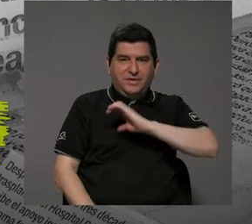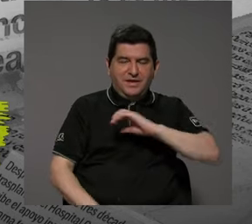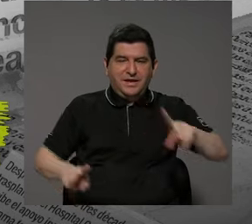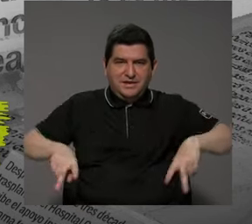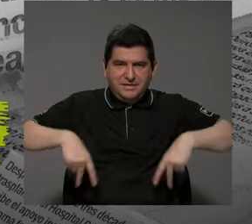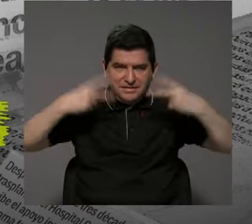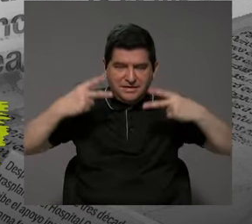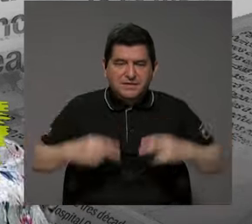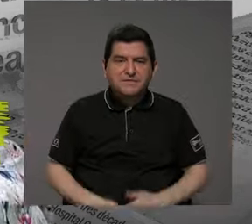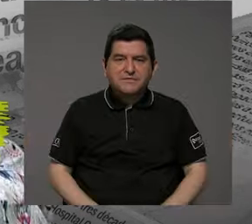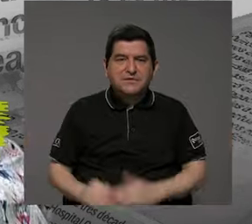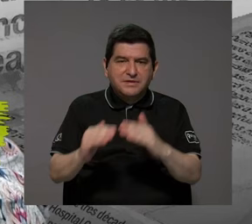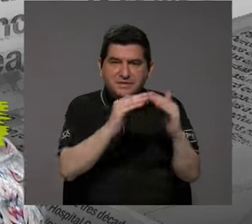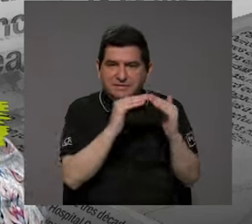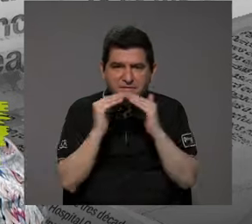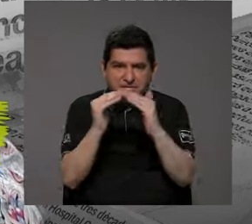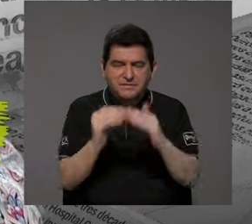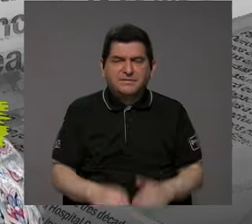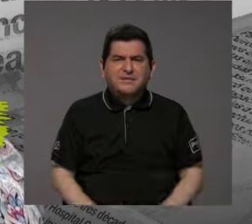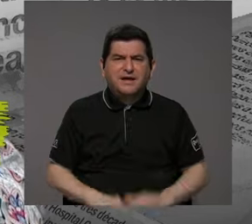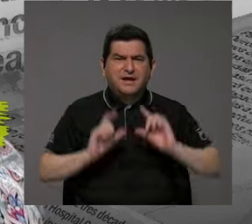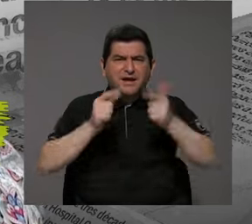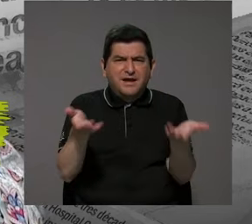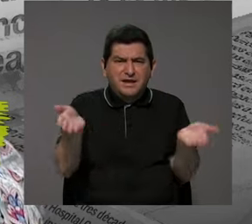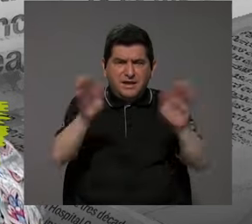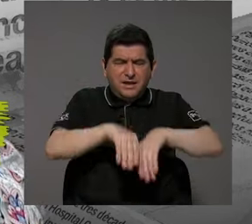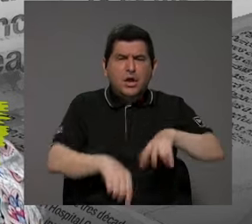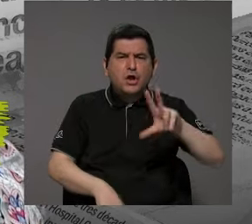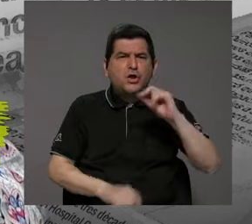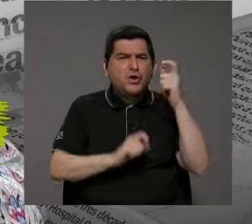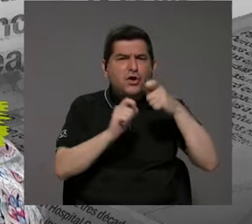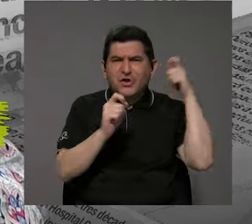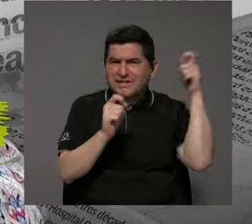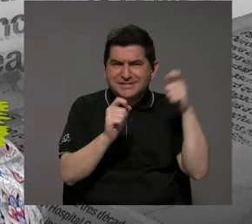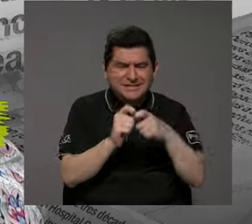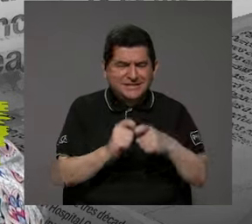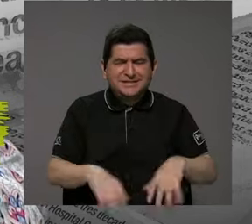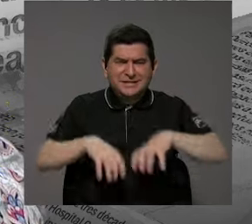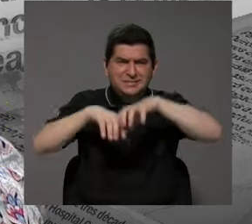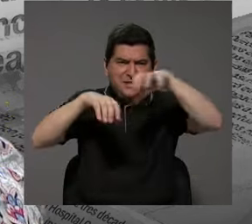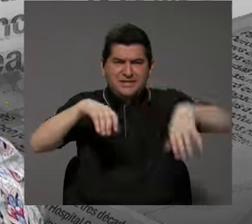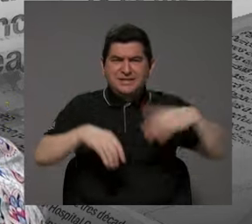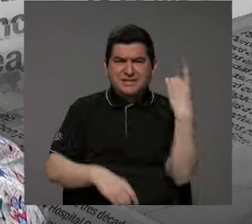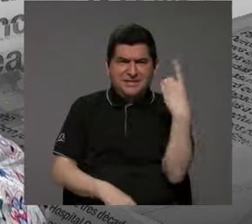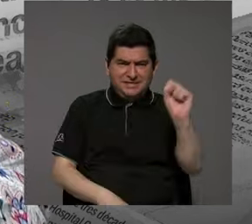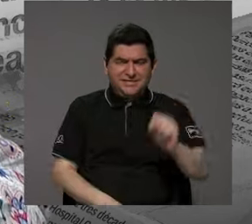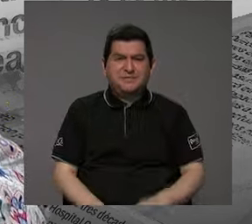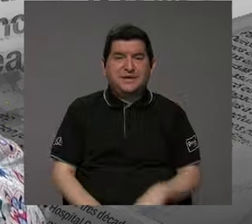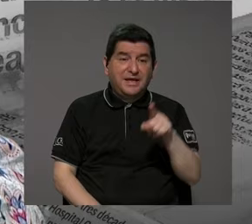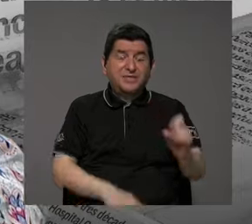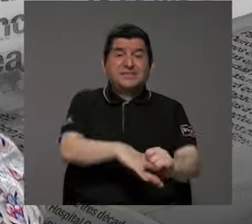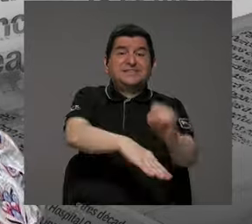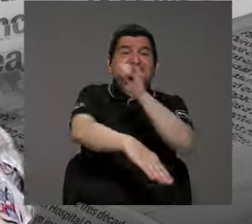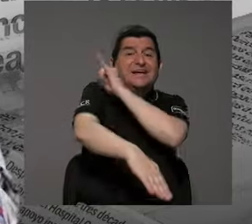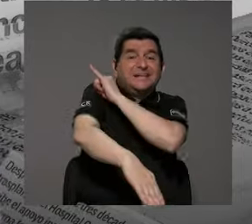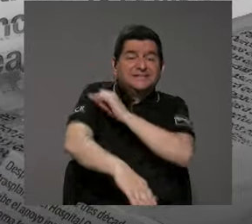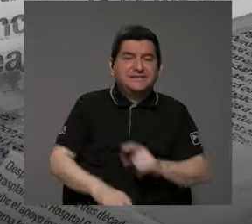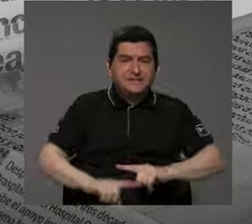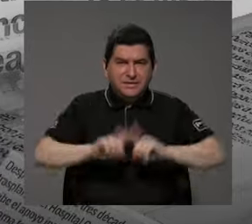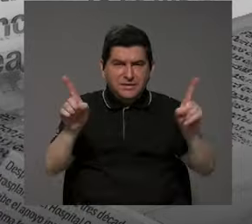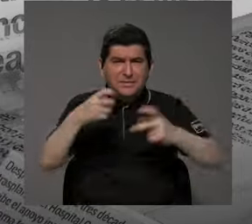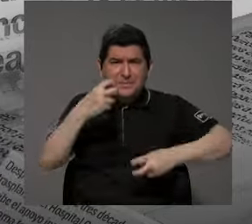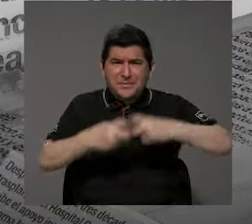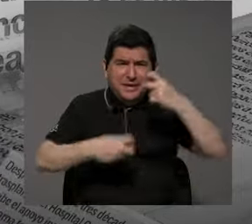comunidad y tomando en cuenta que el relleno sanitario no está en el no está en el cantón de desamparados está en hace r pero los